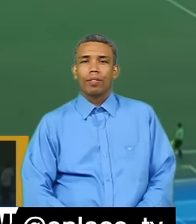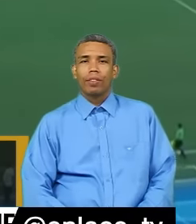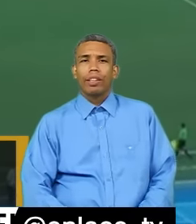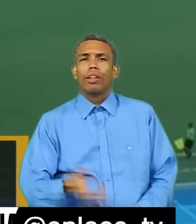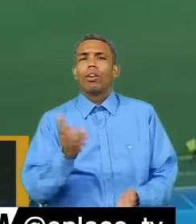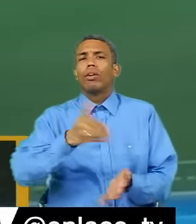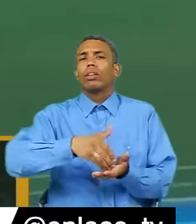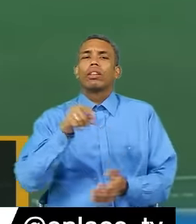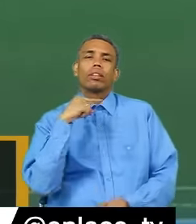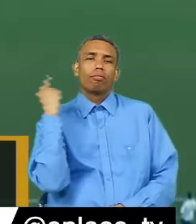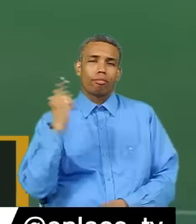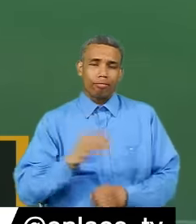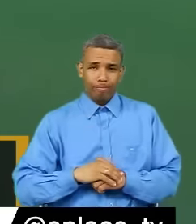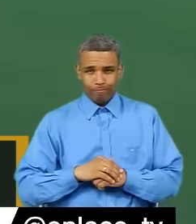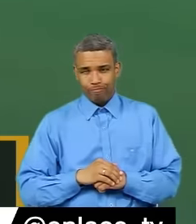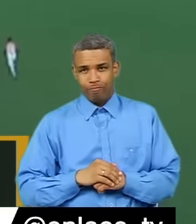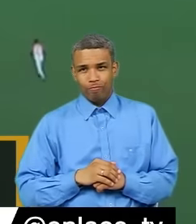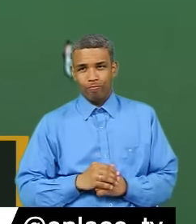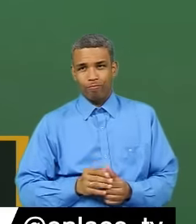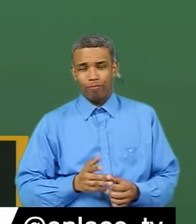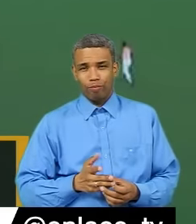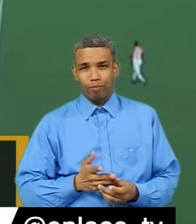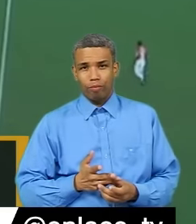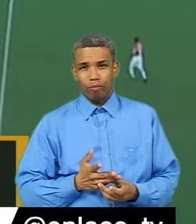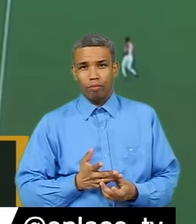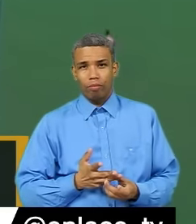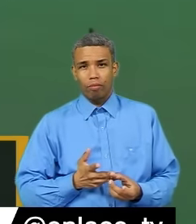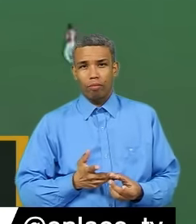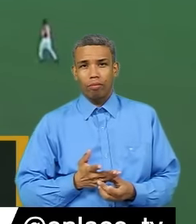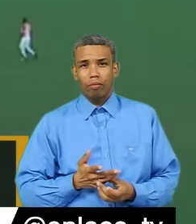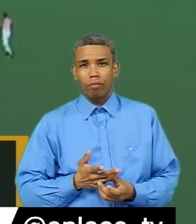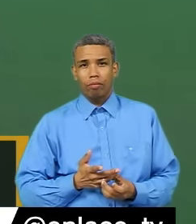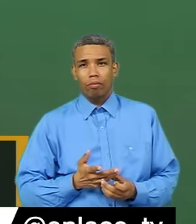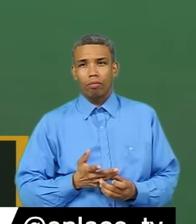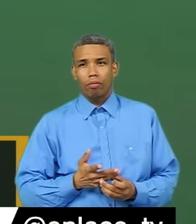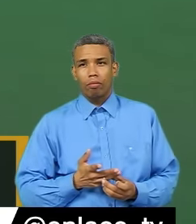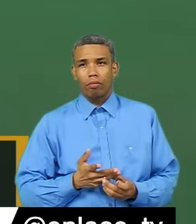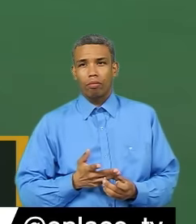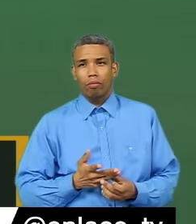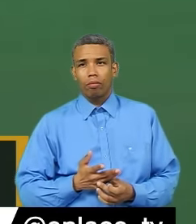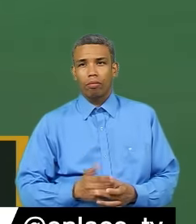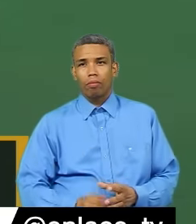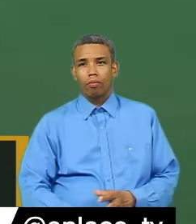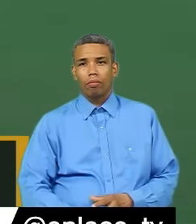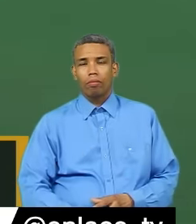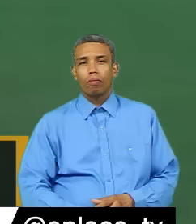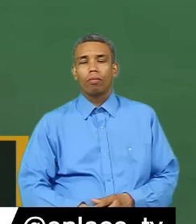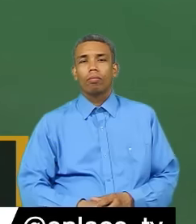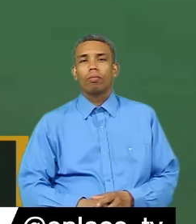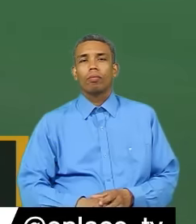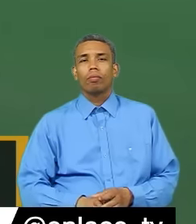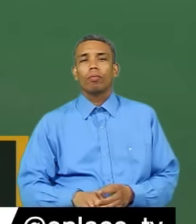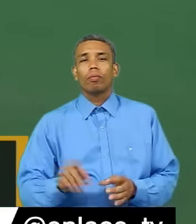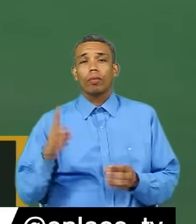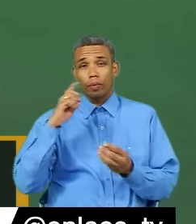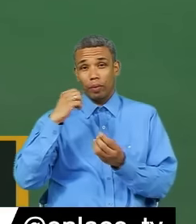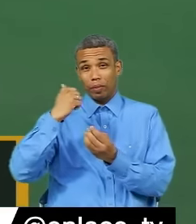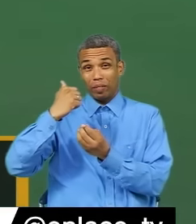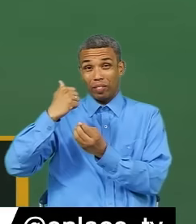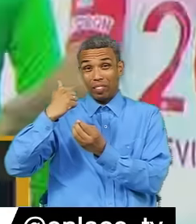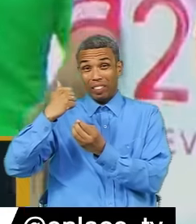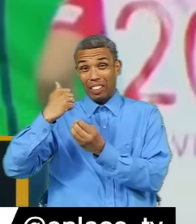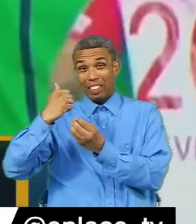Alianza Petrolera 0-1 ante Independiente Santa Fe, jugando de local en el estadio Daniel Villa Zapata. Carlos Mario Hoyos, asistente técnico, reconoció en